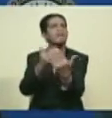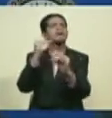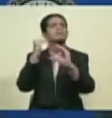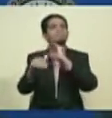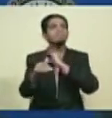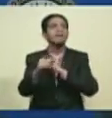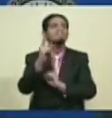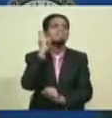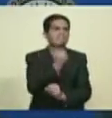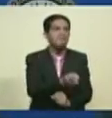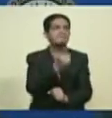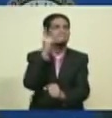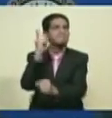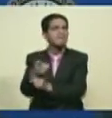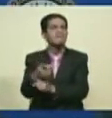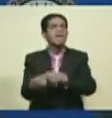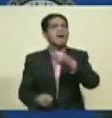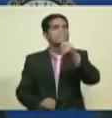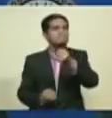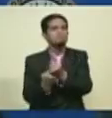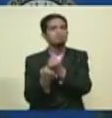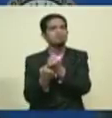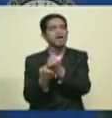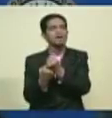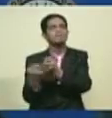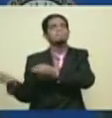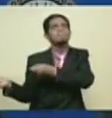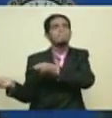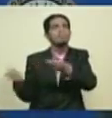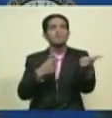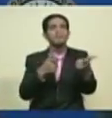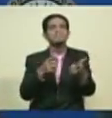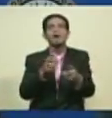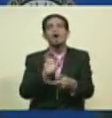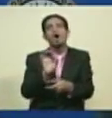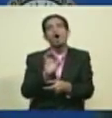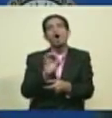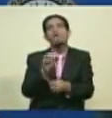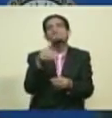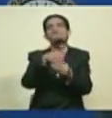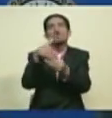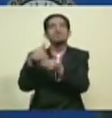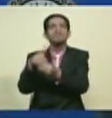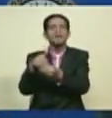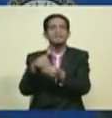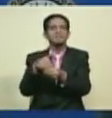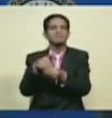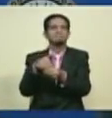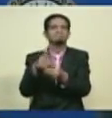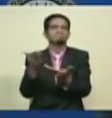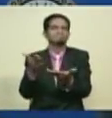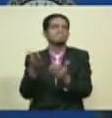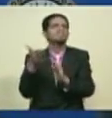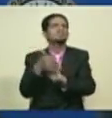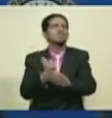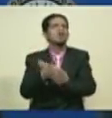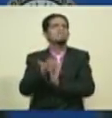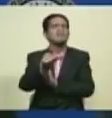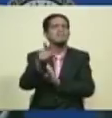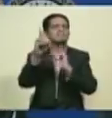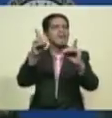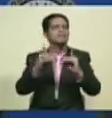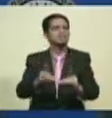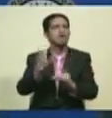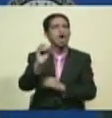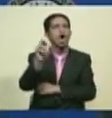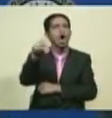que apoyar o no votar a favor, en ese caso, de esa resolución de Naciones Unidas. Y algunos